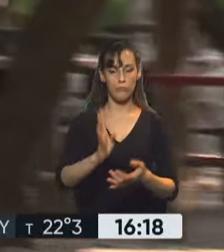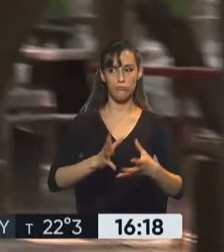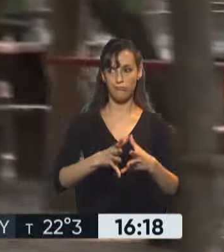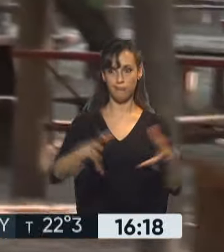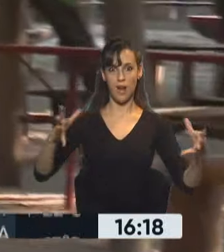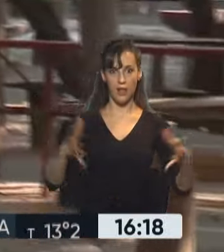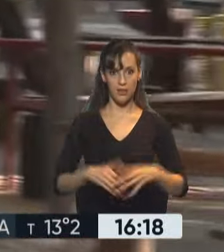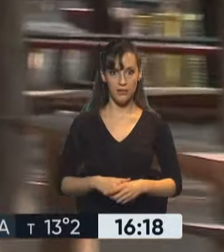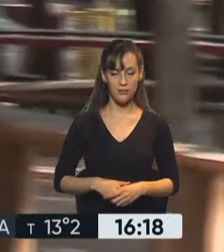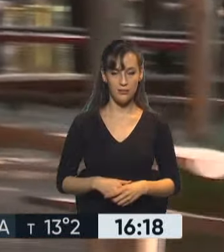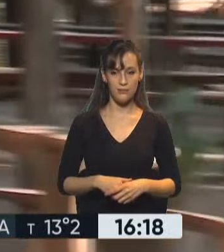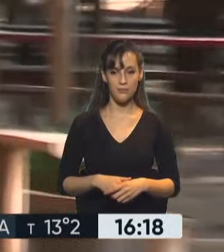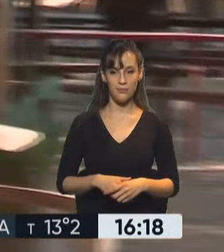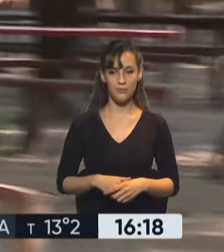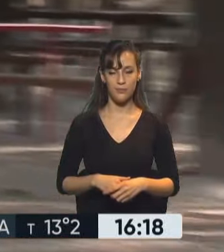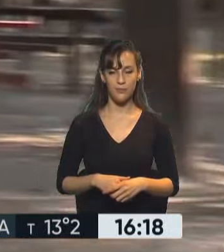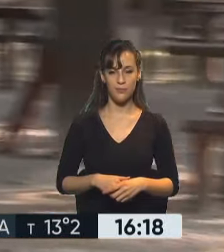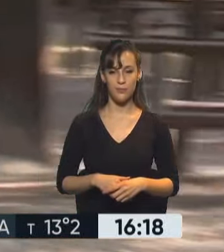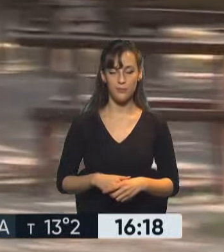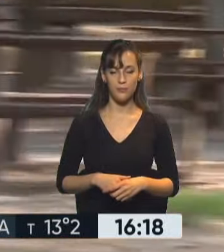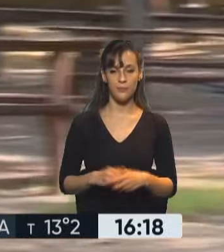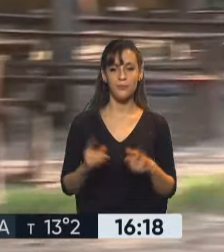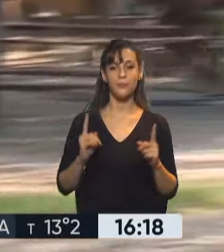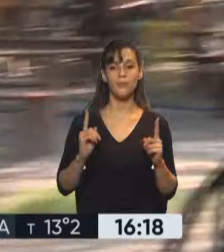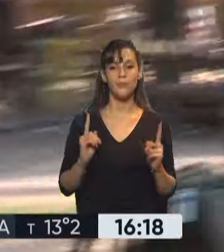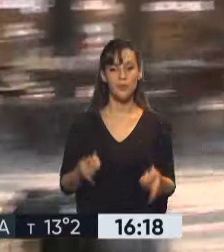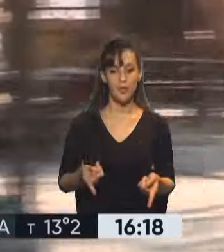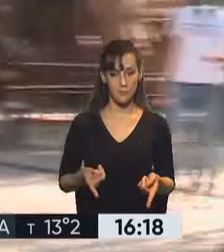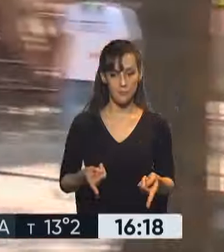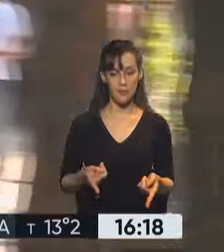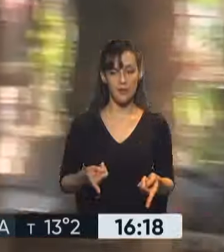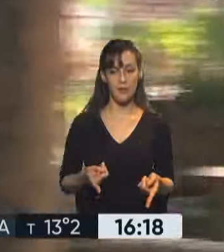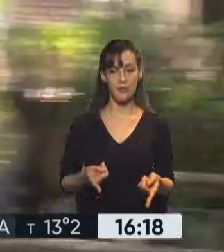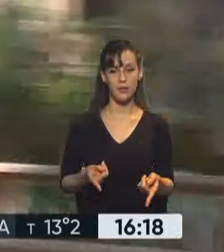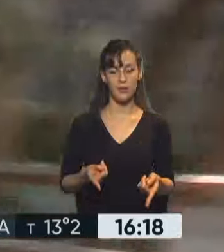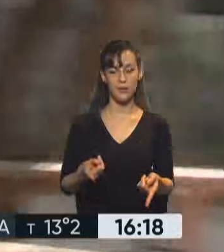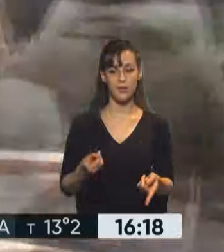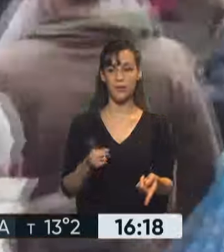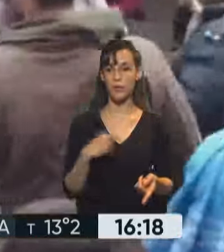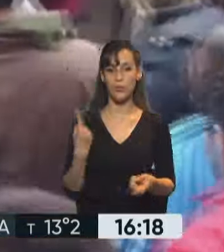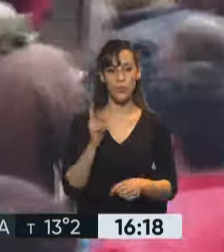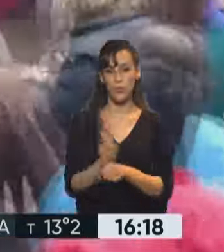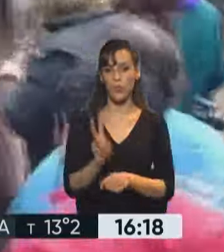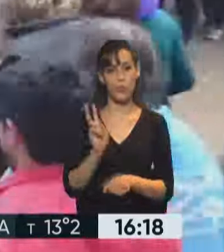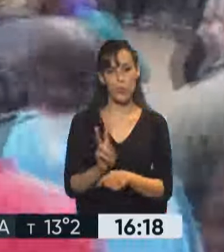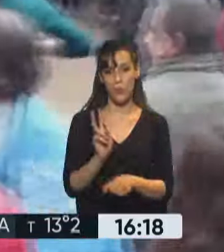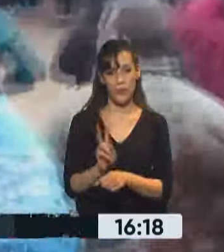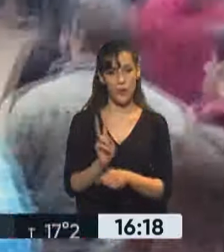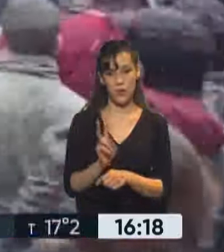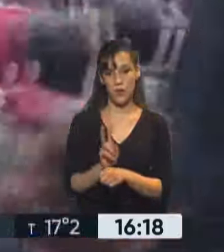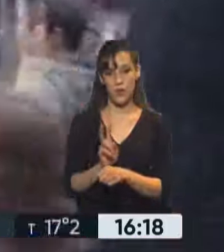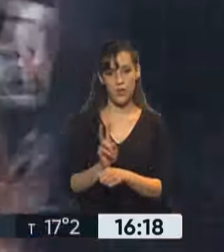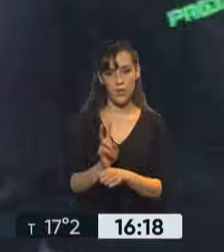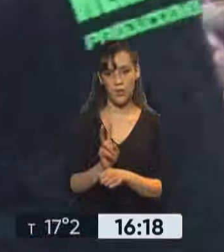¿no? Y también, ¿no? Nosotros hemos tratado de respetar lo que es la ecología de Santiago del Estero. Tenemos